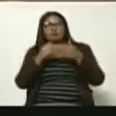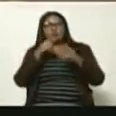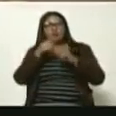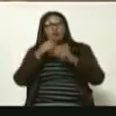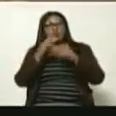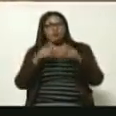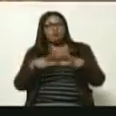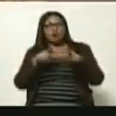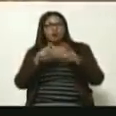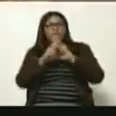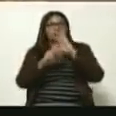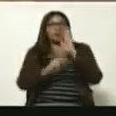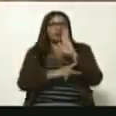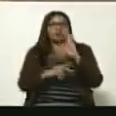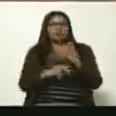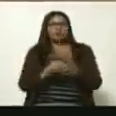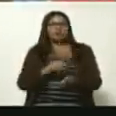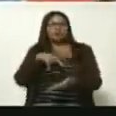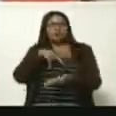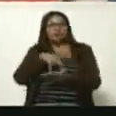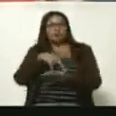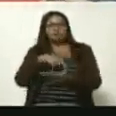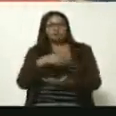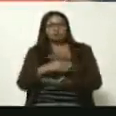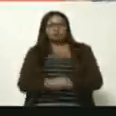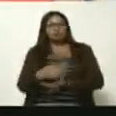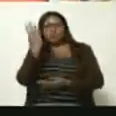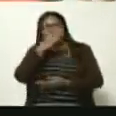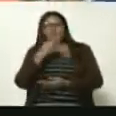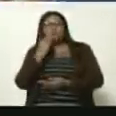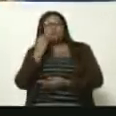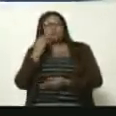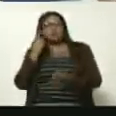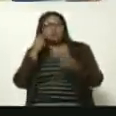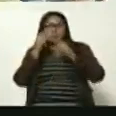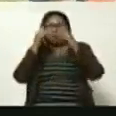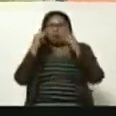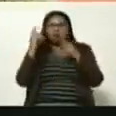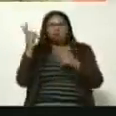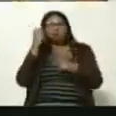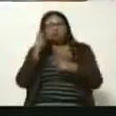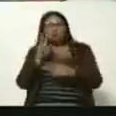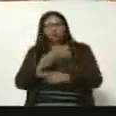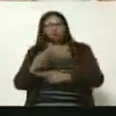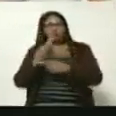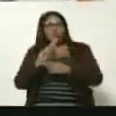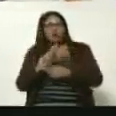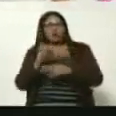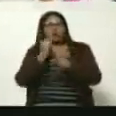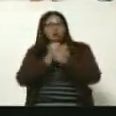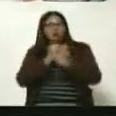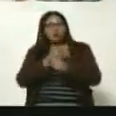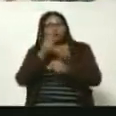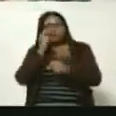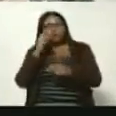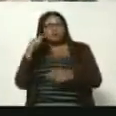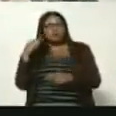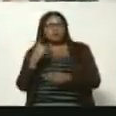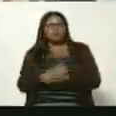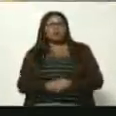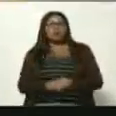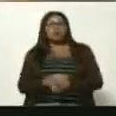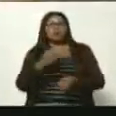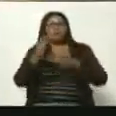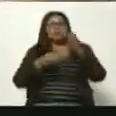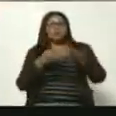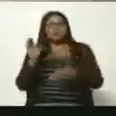estación Parque Carabobo. Durante la inspección compartió impresiones y escuchó a los usuarios y a los trabajadores del metro para conocer